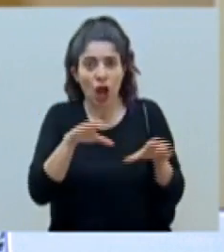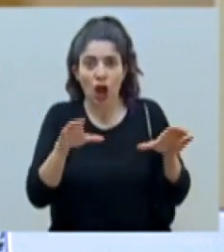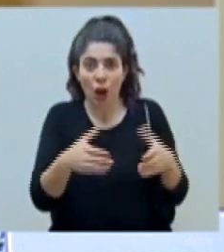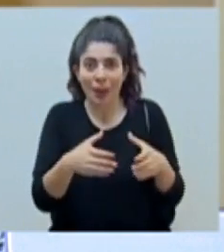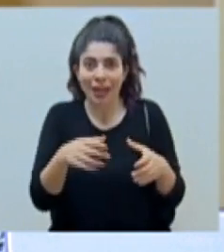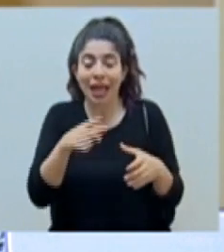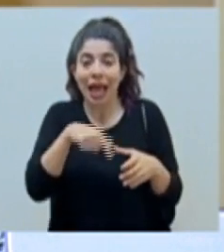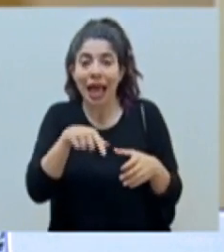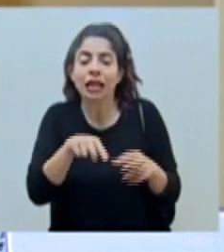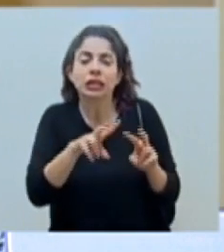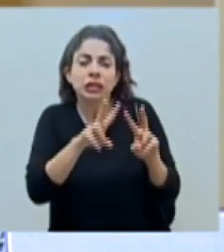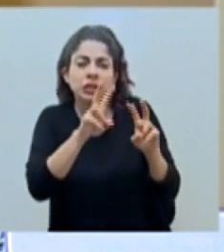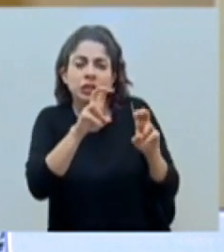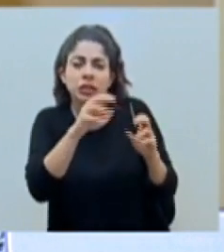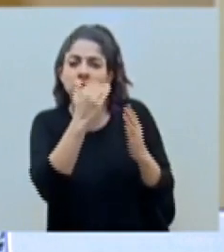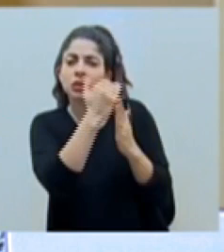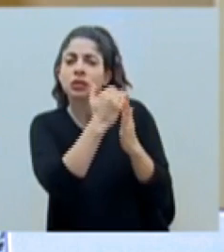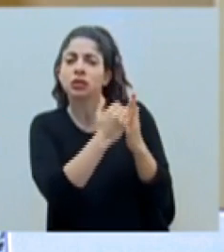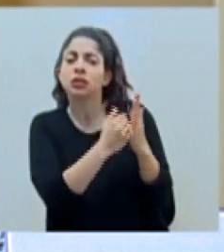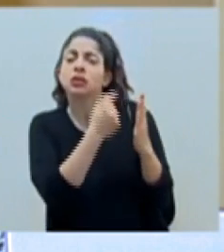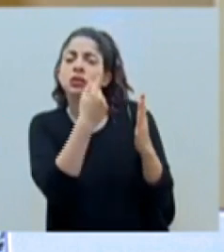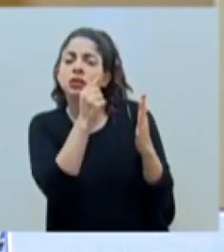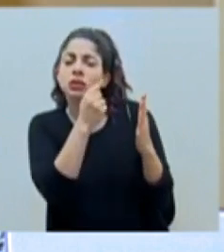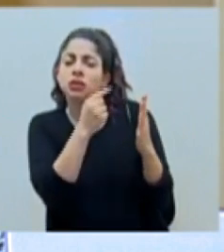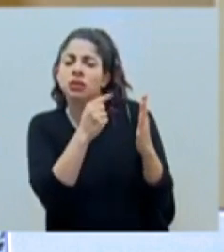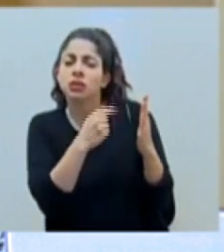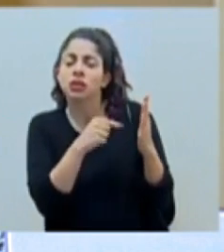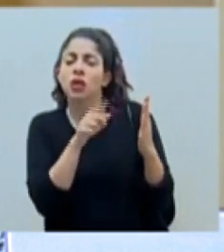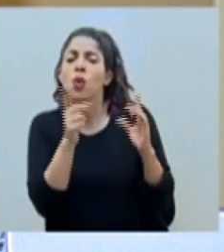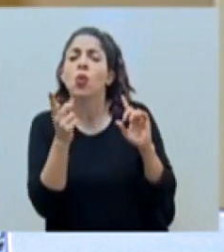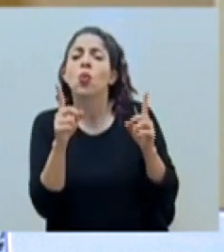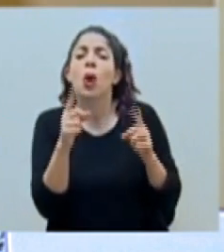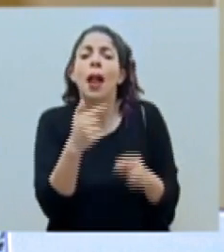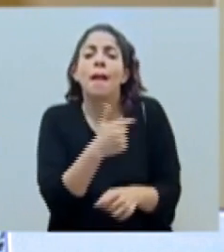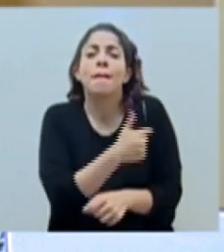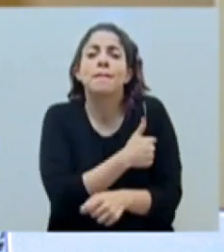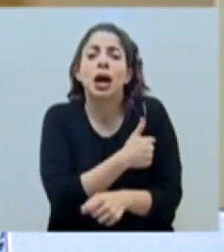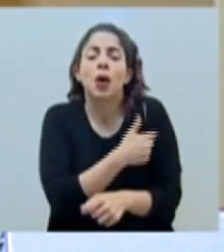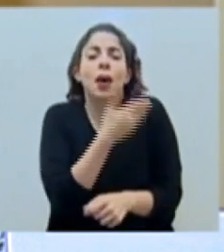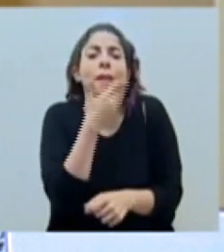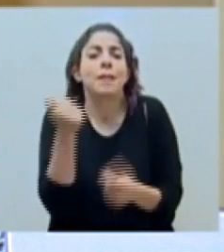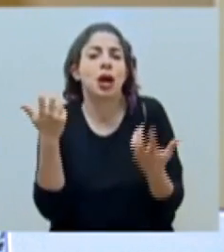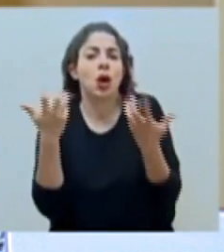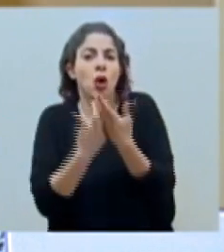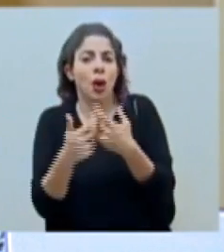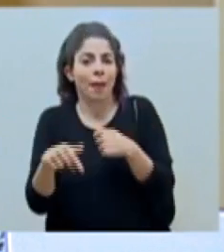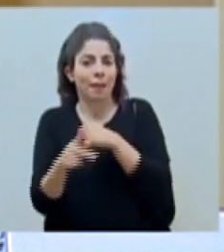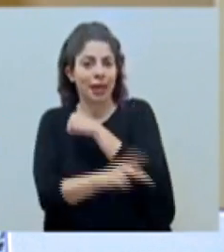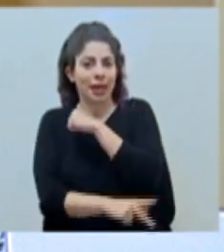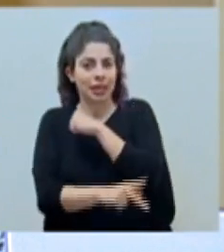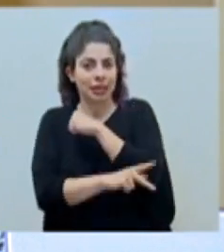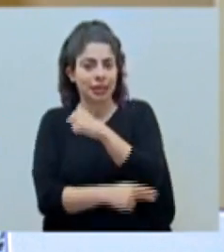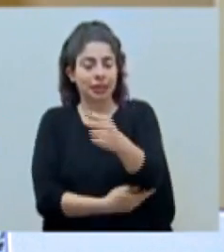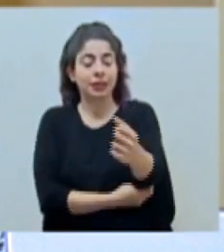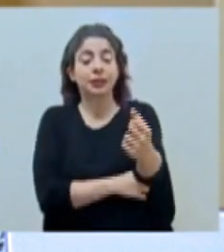que analizan estos criterios en términos de cuál es la vacuna que más le conviene al país, y